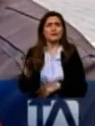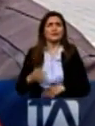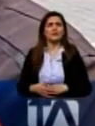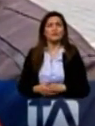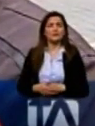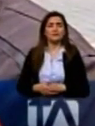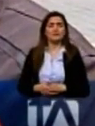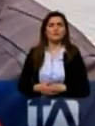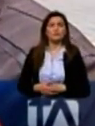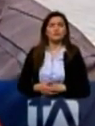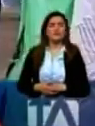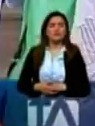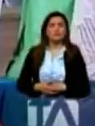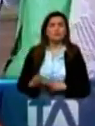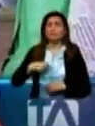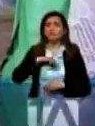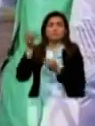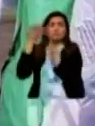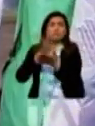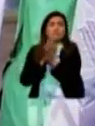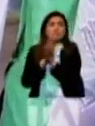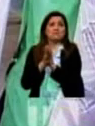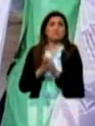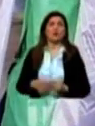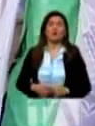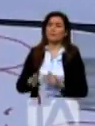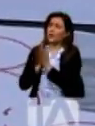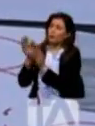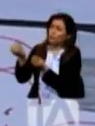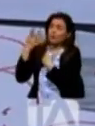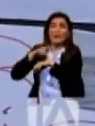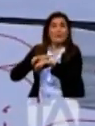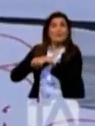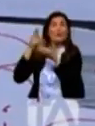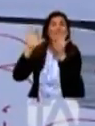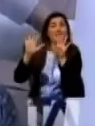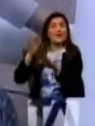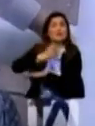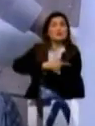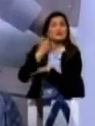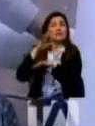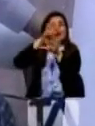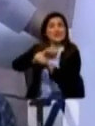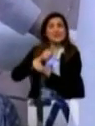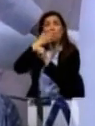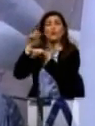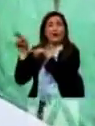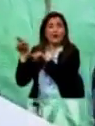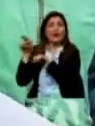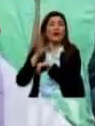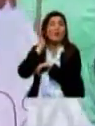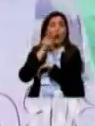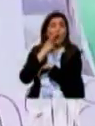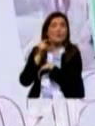pasando, porque no sabemos nada. Insisten en el pedido de información cuando se cumplen 10 días del secuestro de Óscar y Katy. Y anunciaron